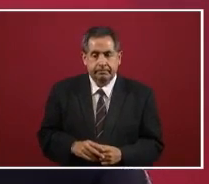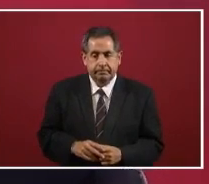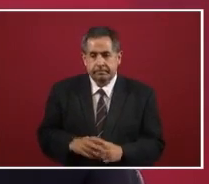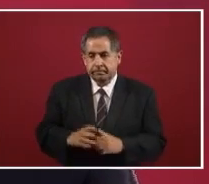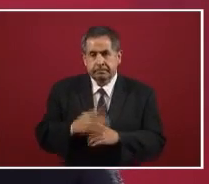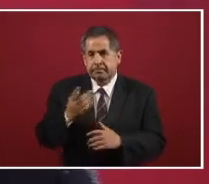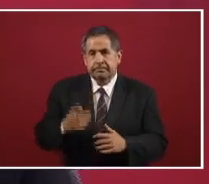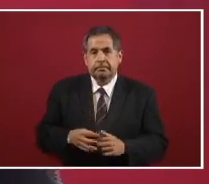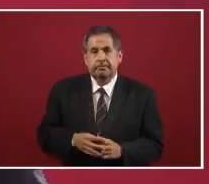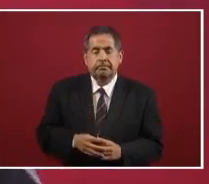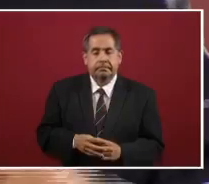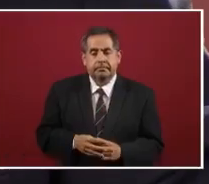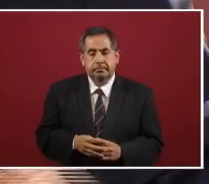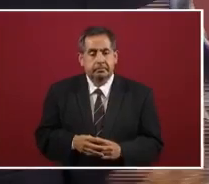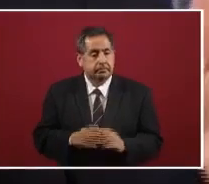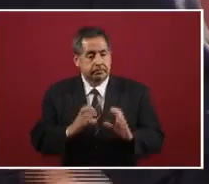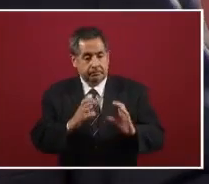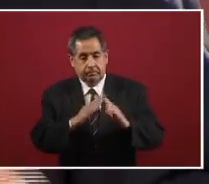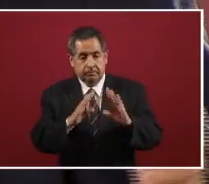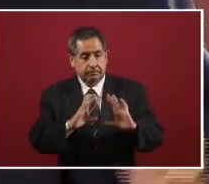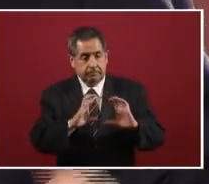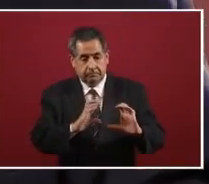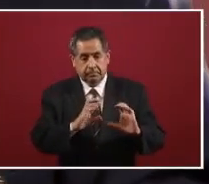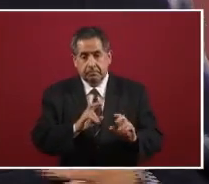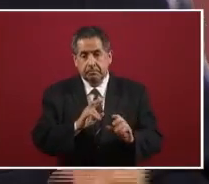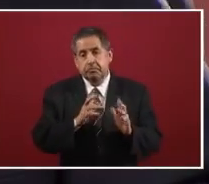porque se mantenía ahí,